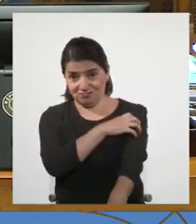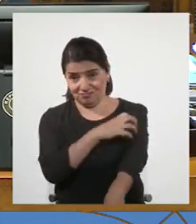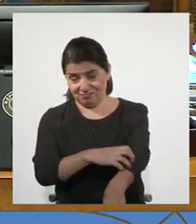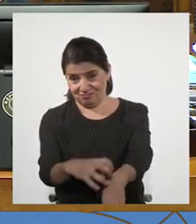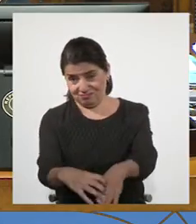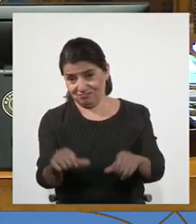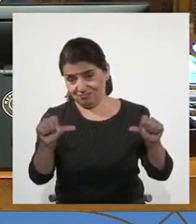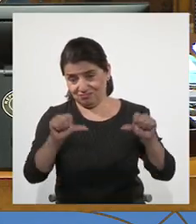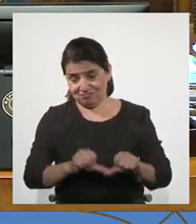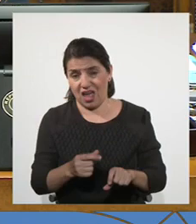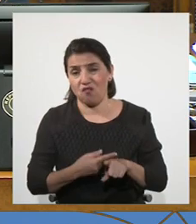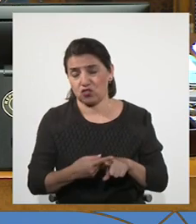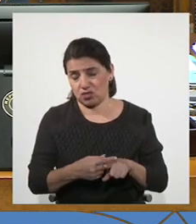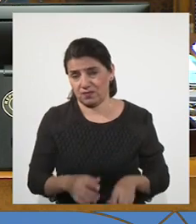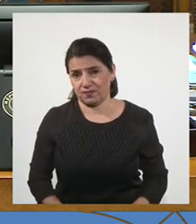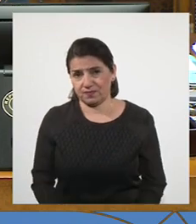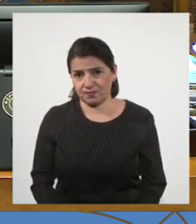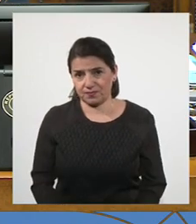Senadora Allende.